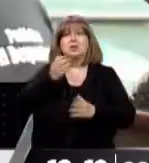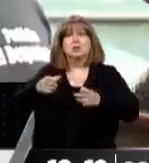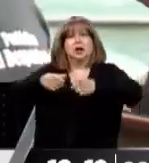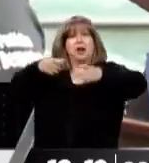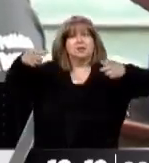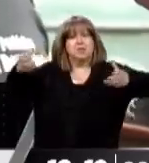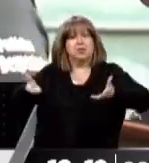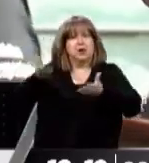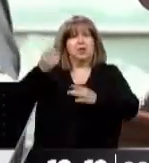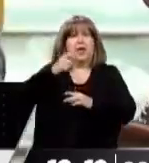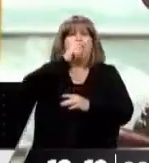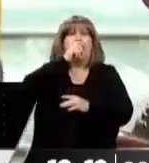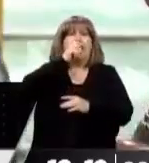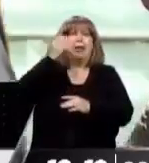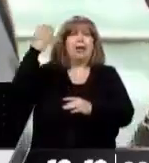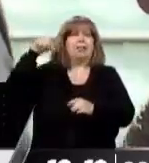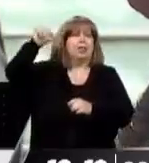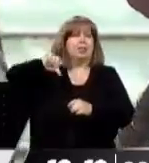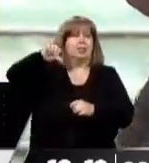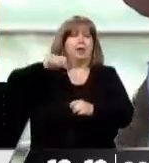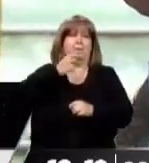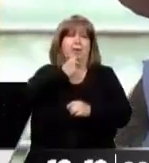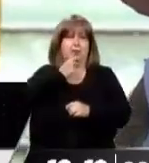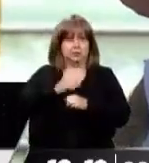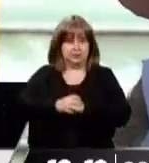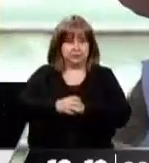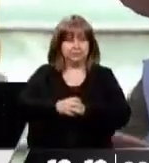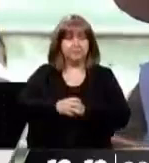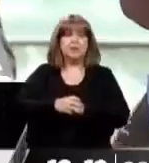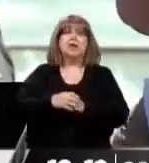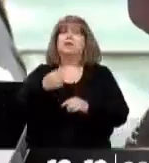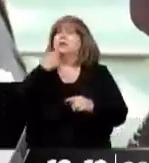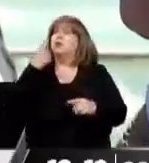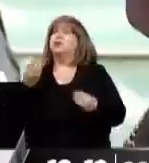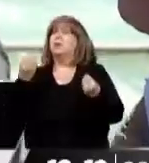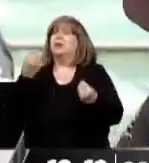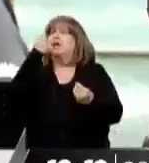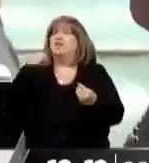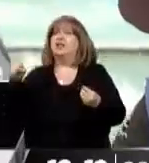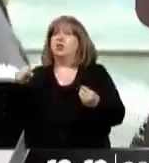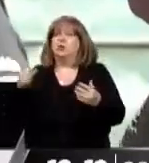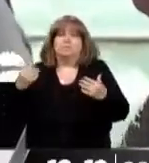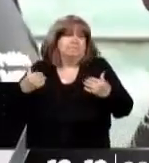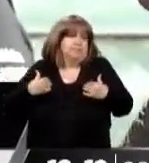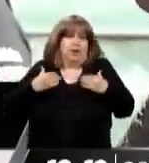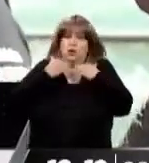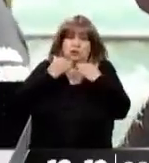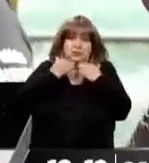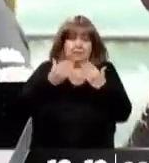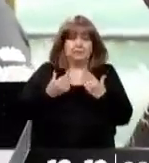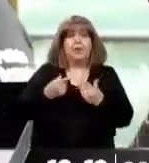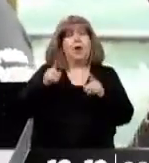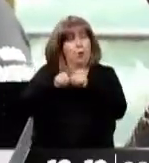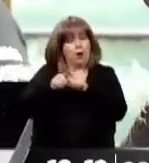los gobernadores cada vez que tengamos que fijar, como lo venimos haciendo, prioridades y cada vez que tengamos que seguir trayendo inversiones y obra